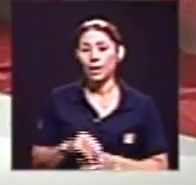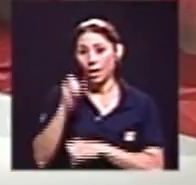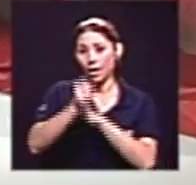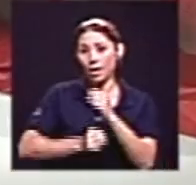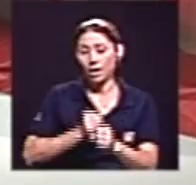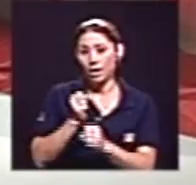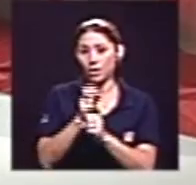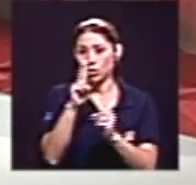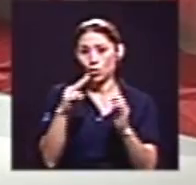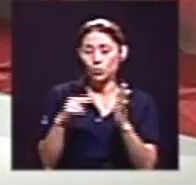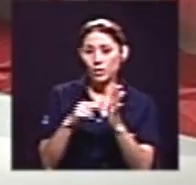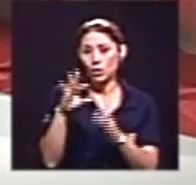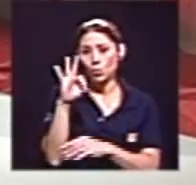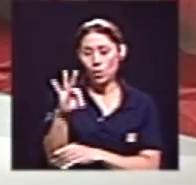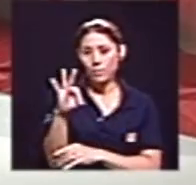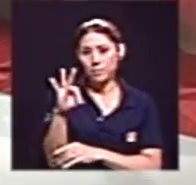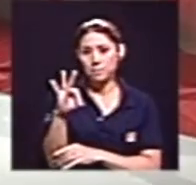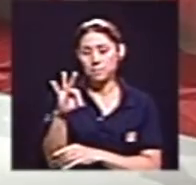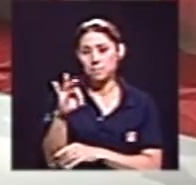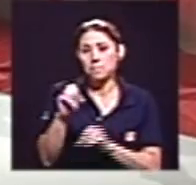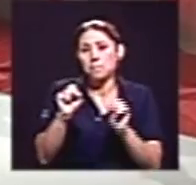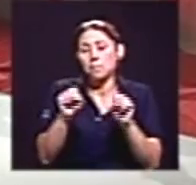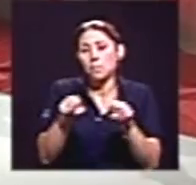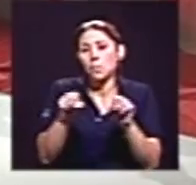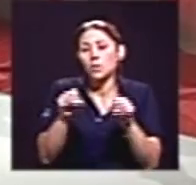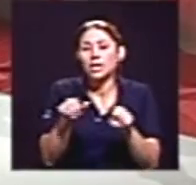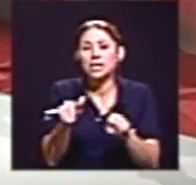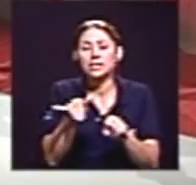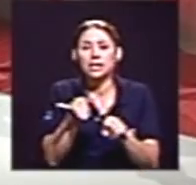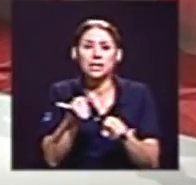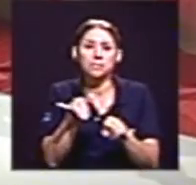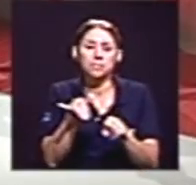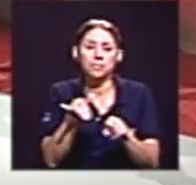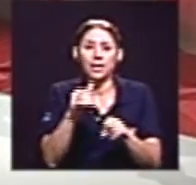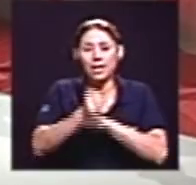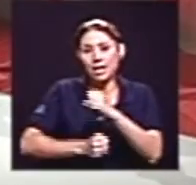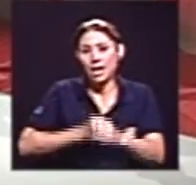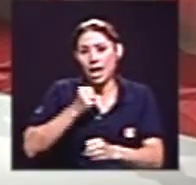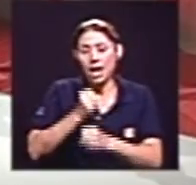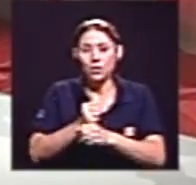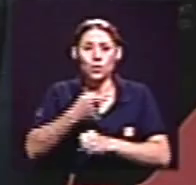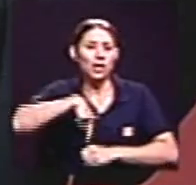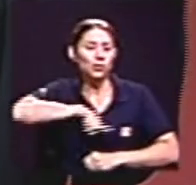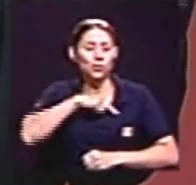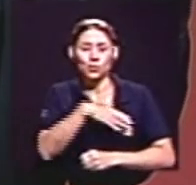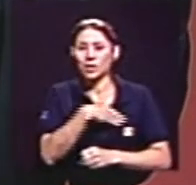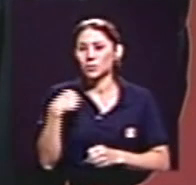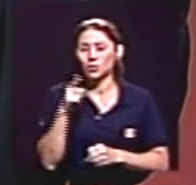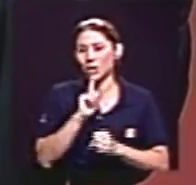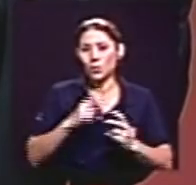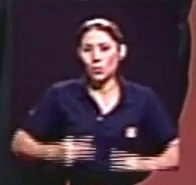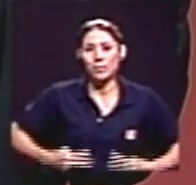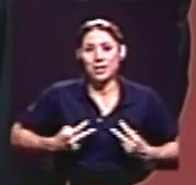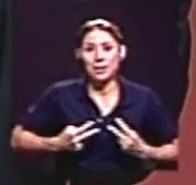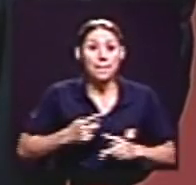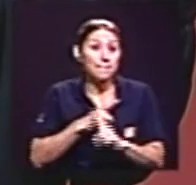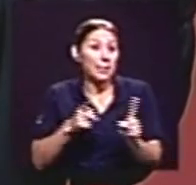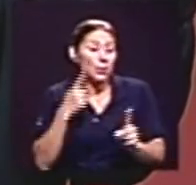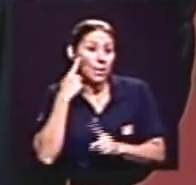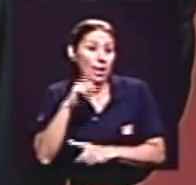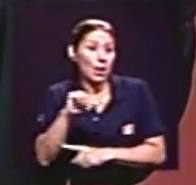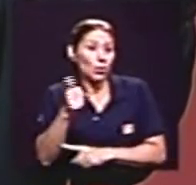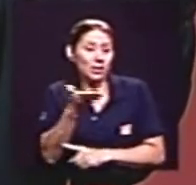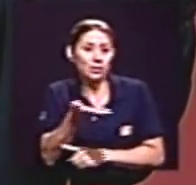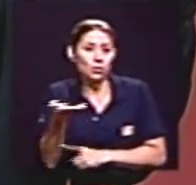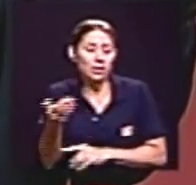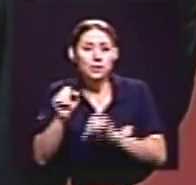2009 podría ser para algunas cosas el año que nos hubiera gustado no vivir, pero para otras